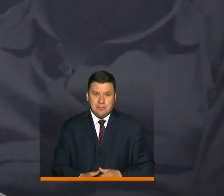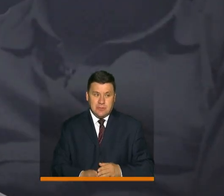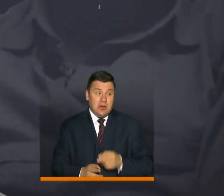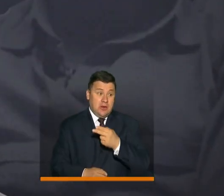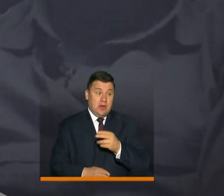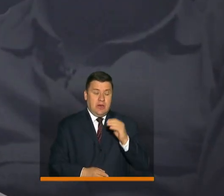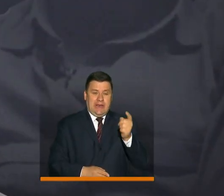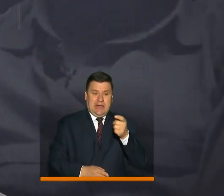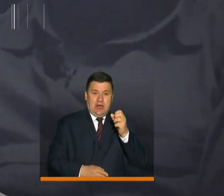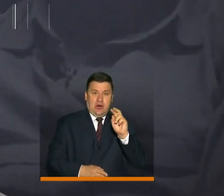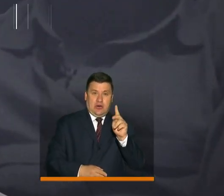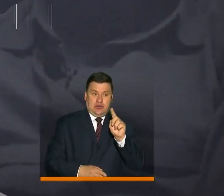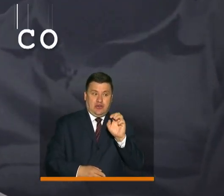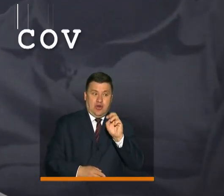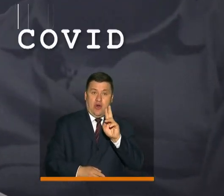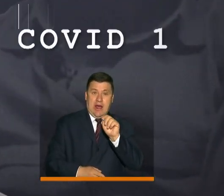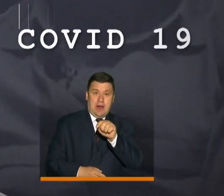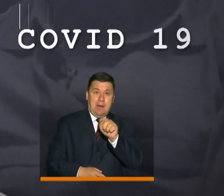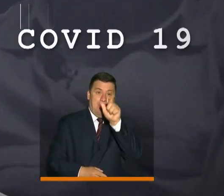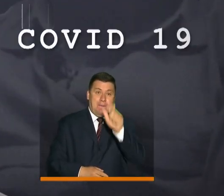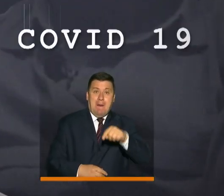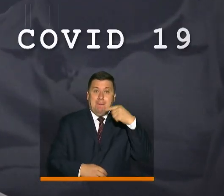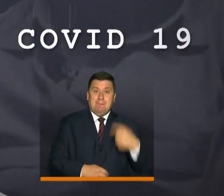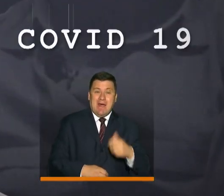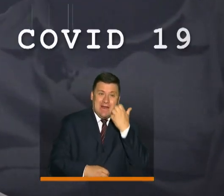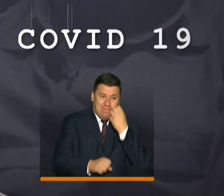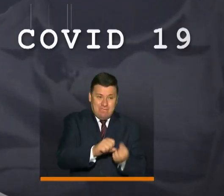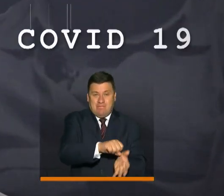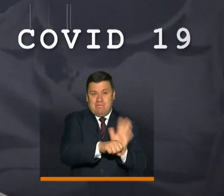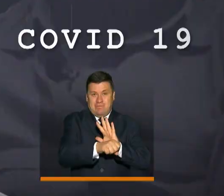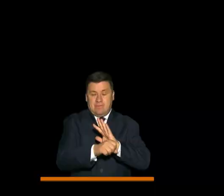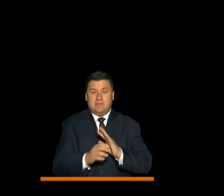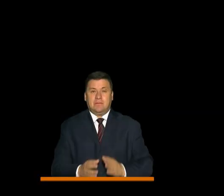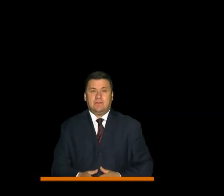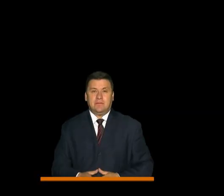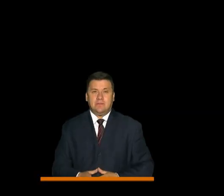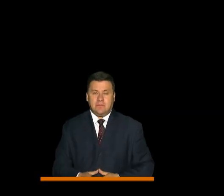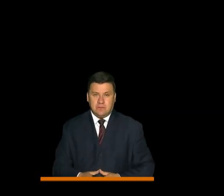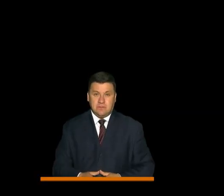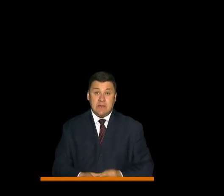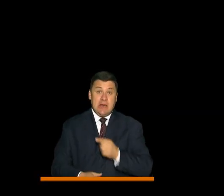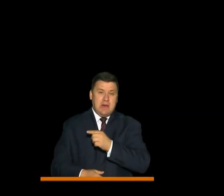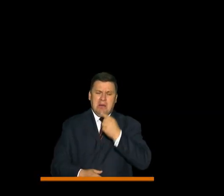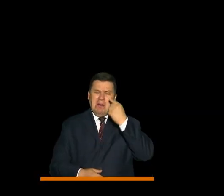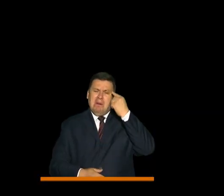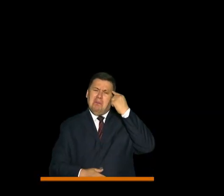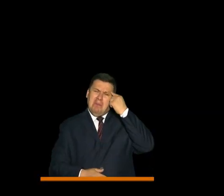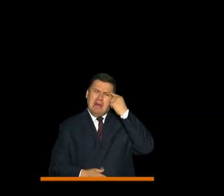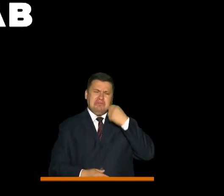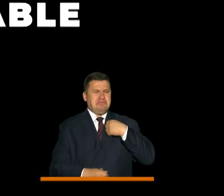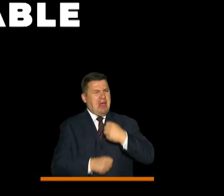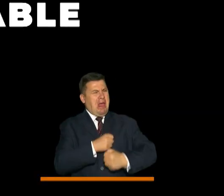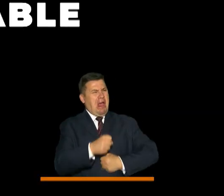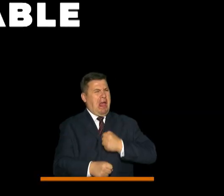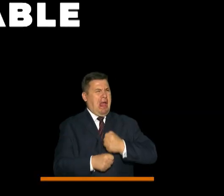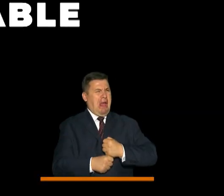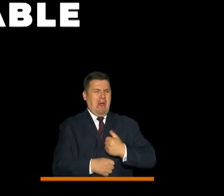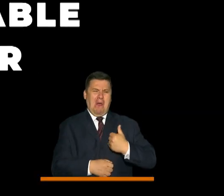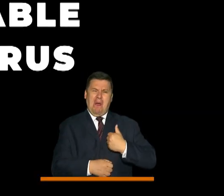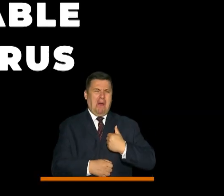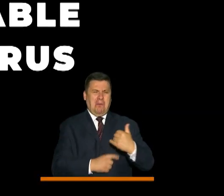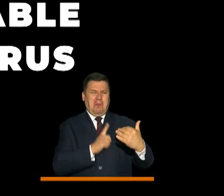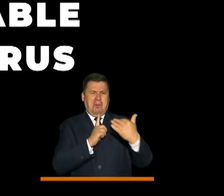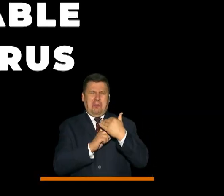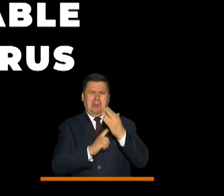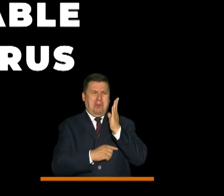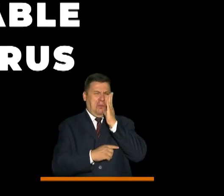George Sora, positivo para coronavirus. George pensó que por su edad no era